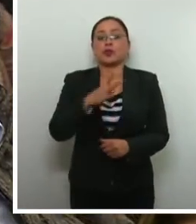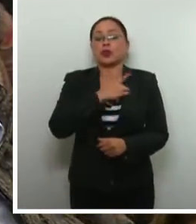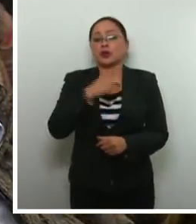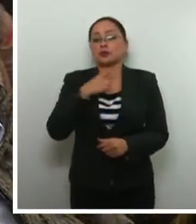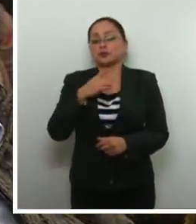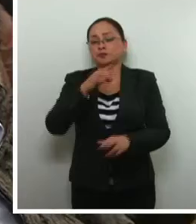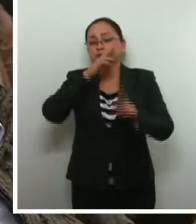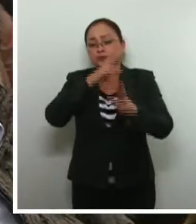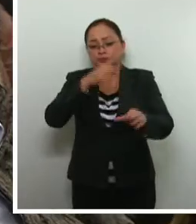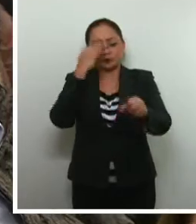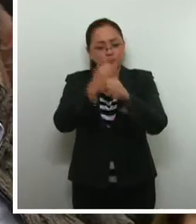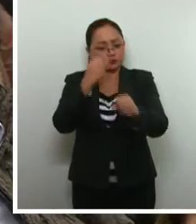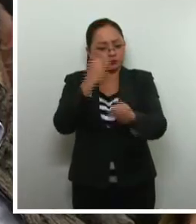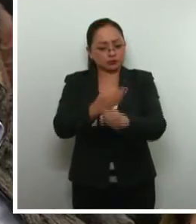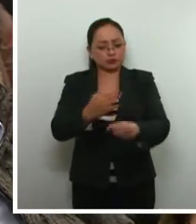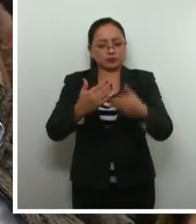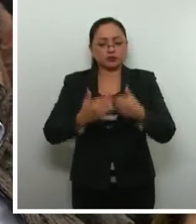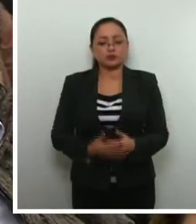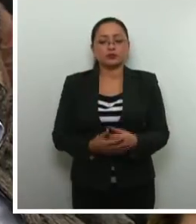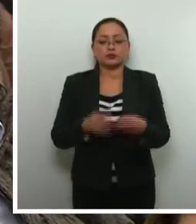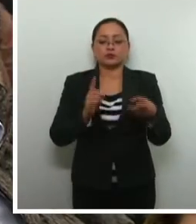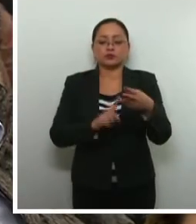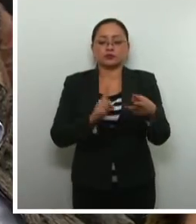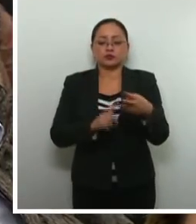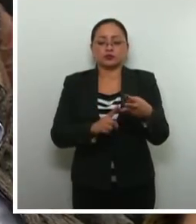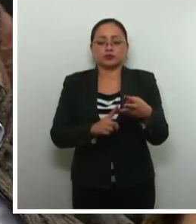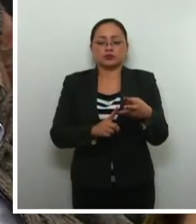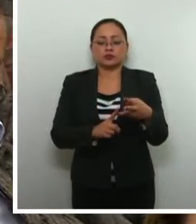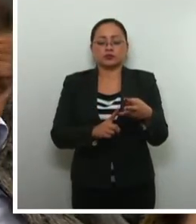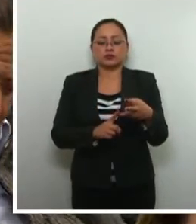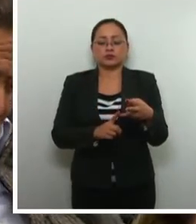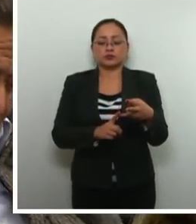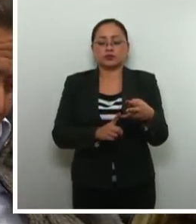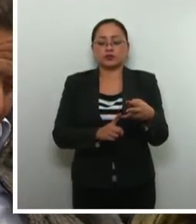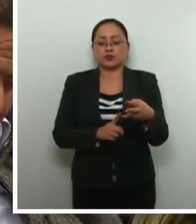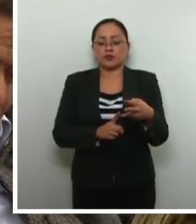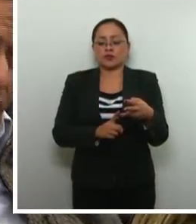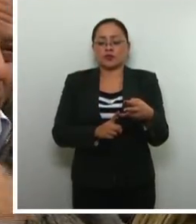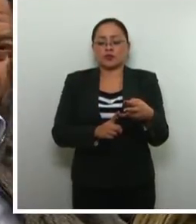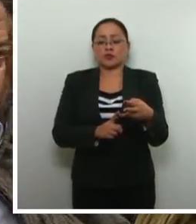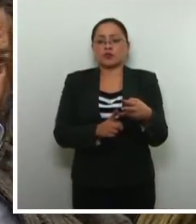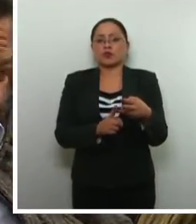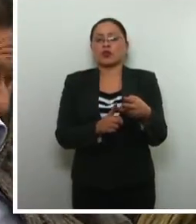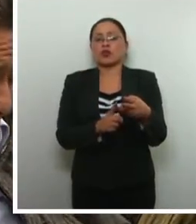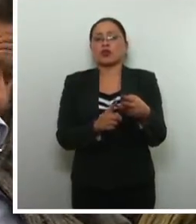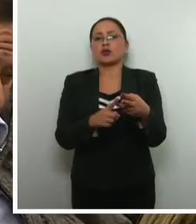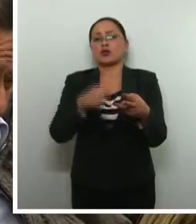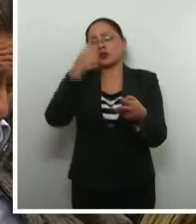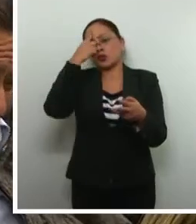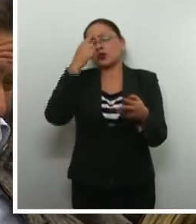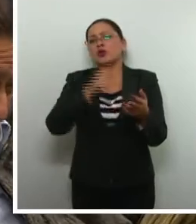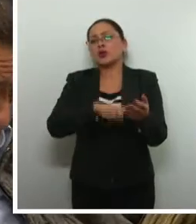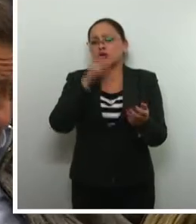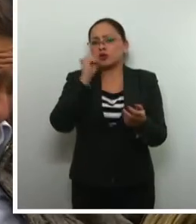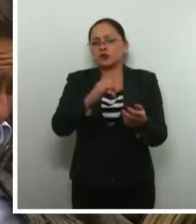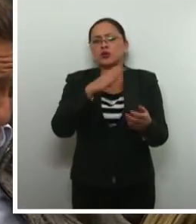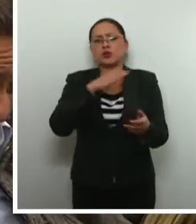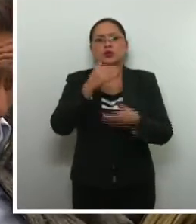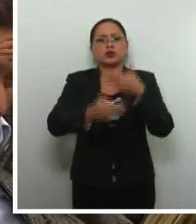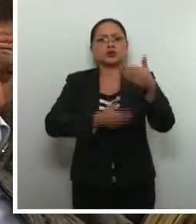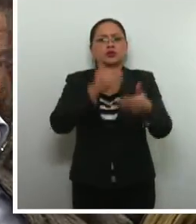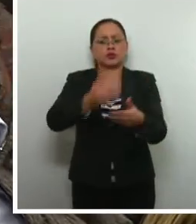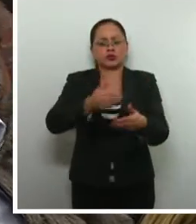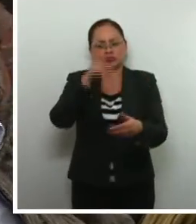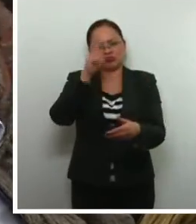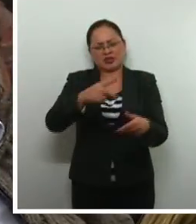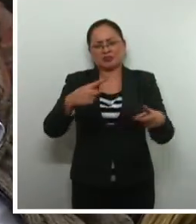este momento. Tercero, creo que sí hay un procedimiento